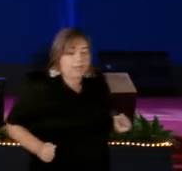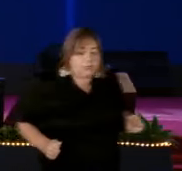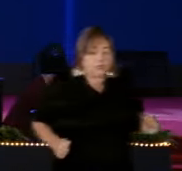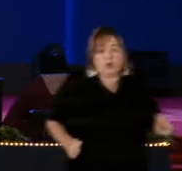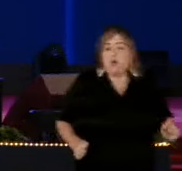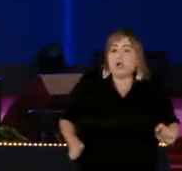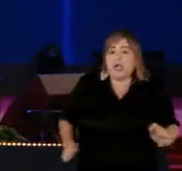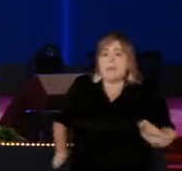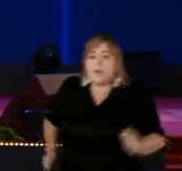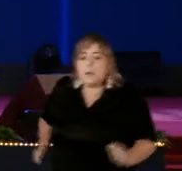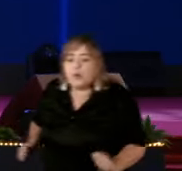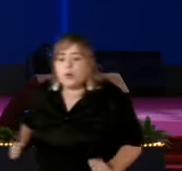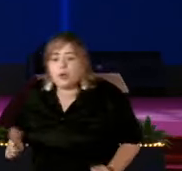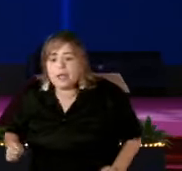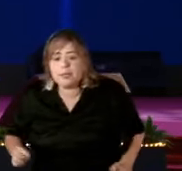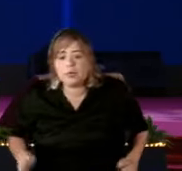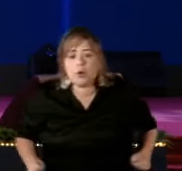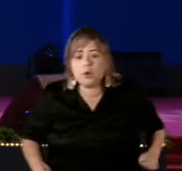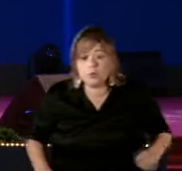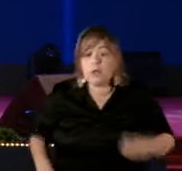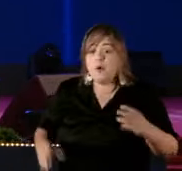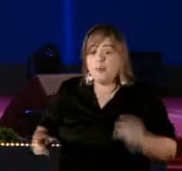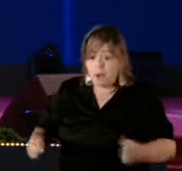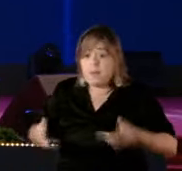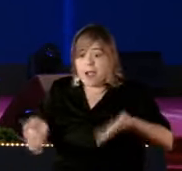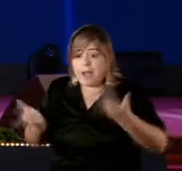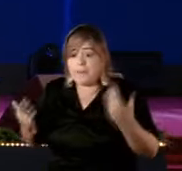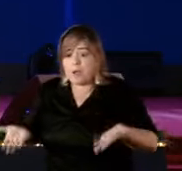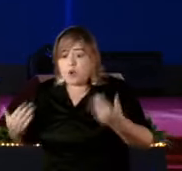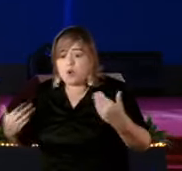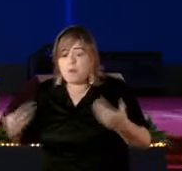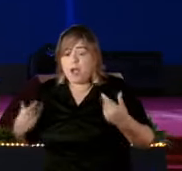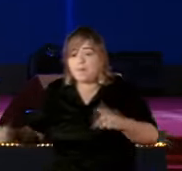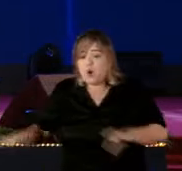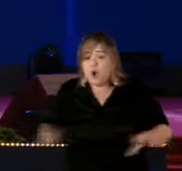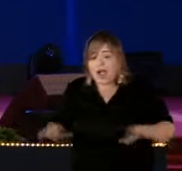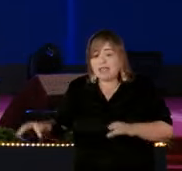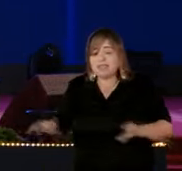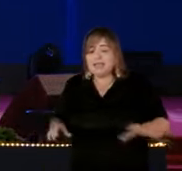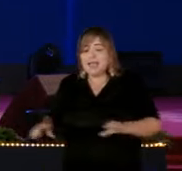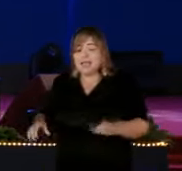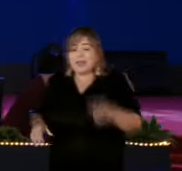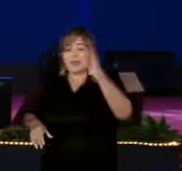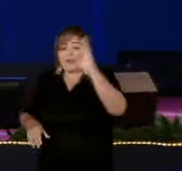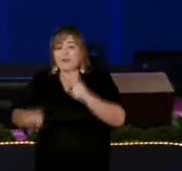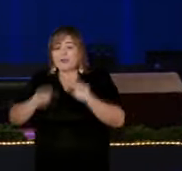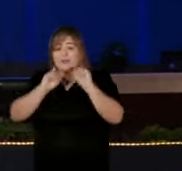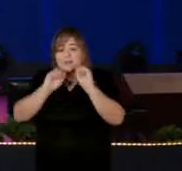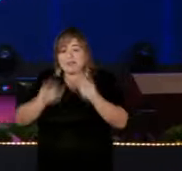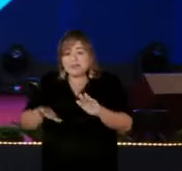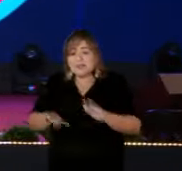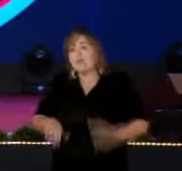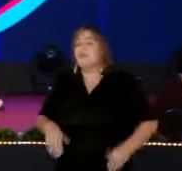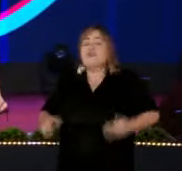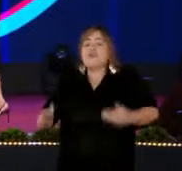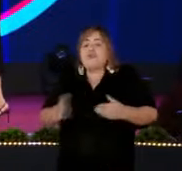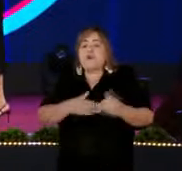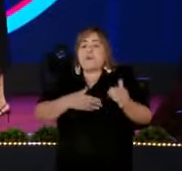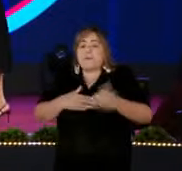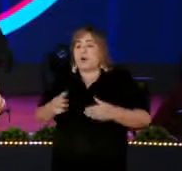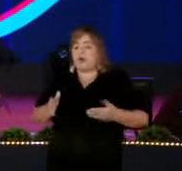Vamos, que tú de esa vas a salir, vamos, que vas a ser bendecido a pesar de,